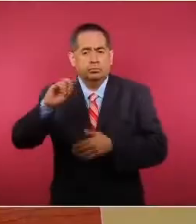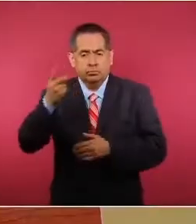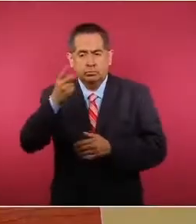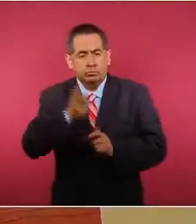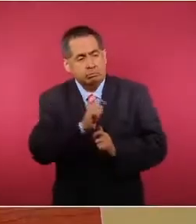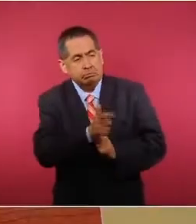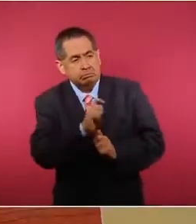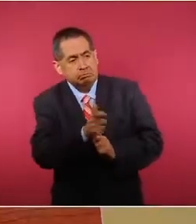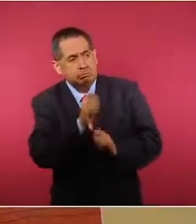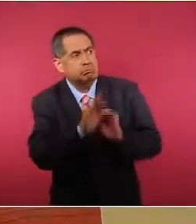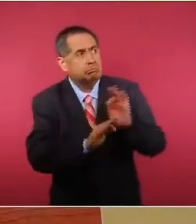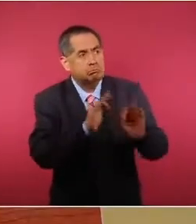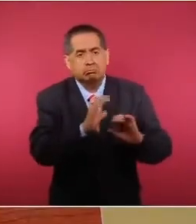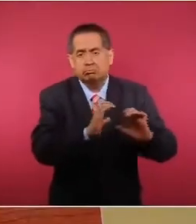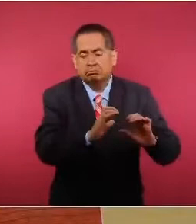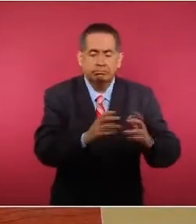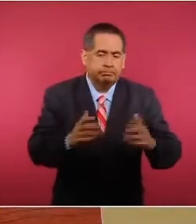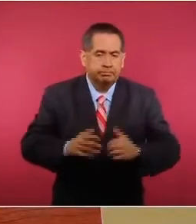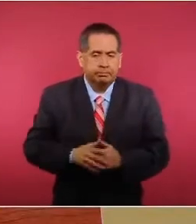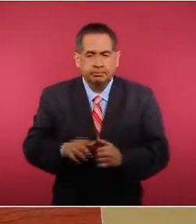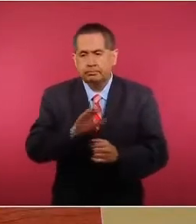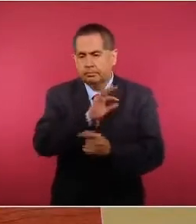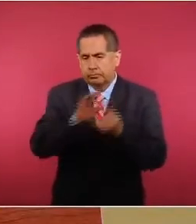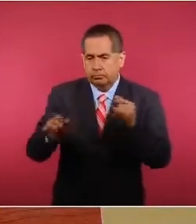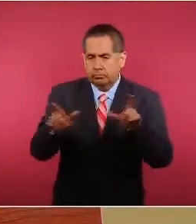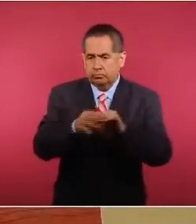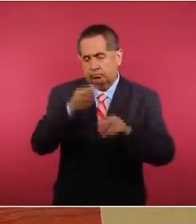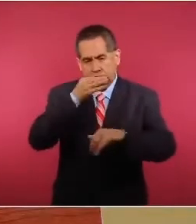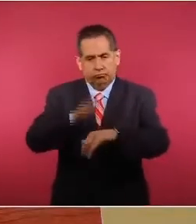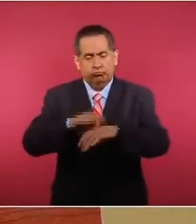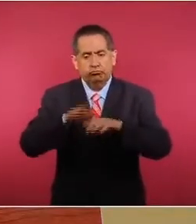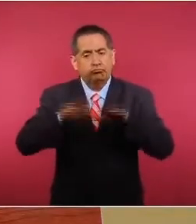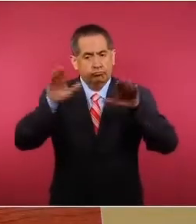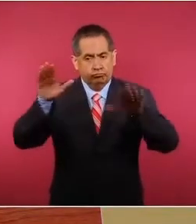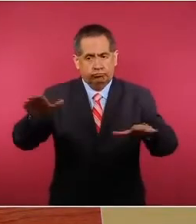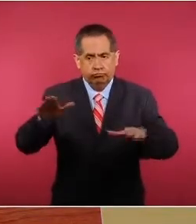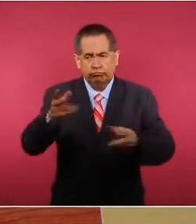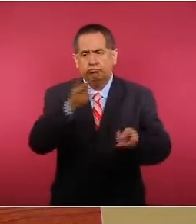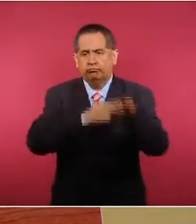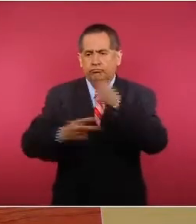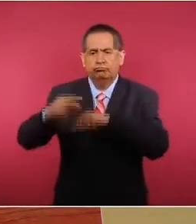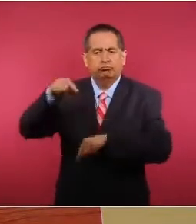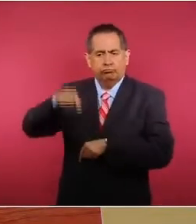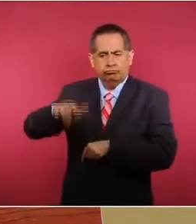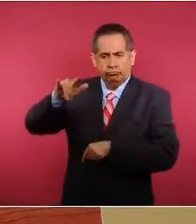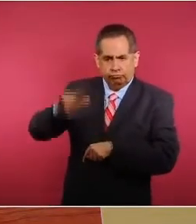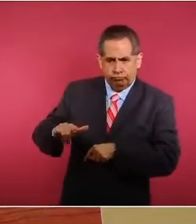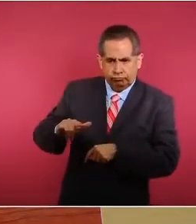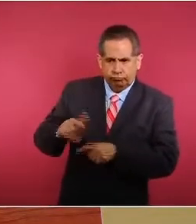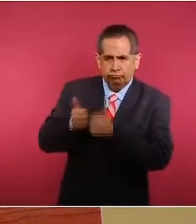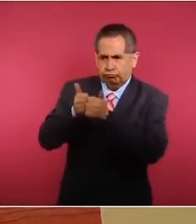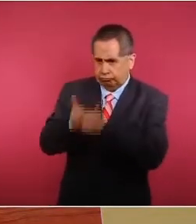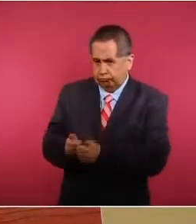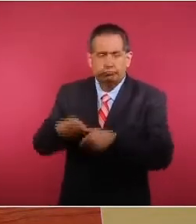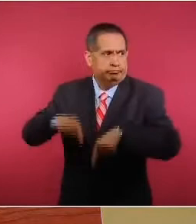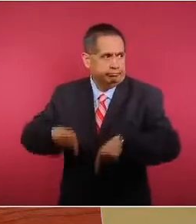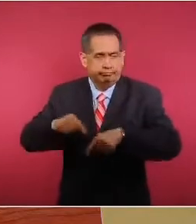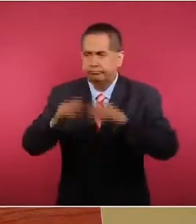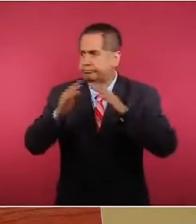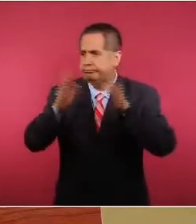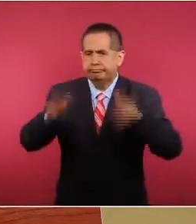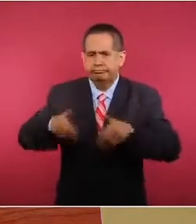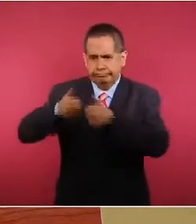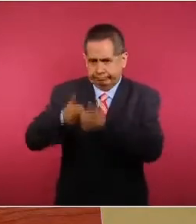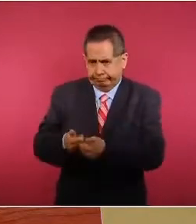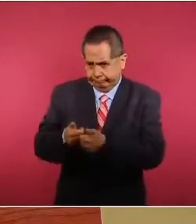$1,700,000. Para concluir, les informo que el avión ya está de regreso en este hangar donde permanecerá de ser necesario